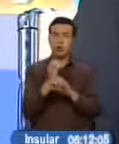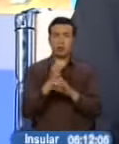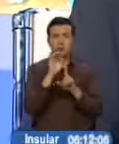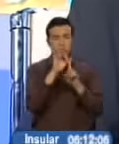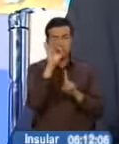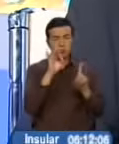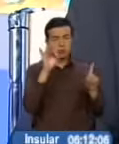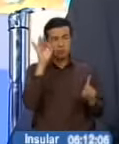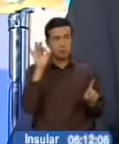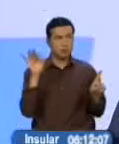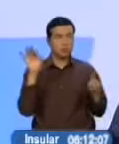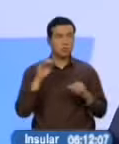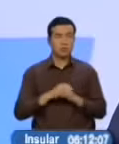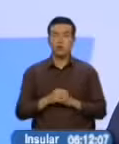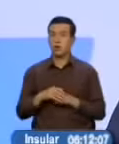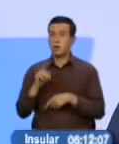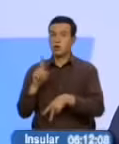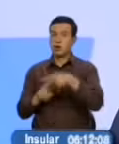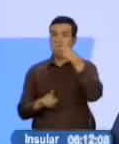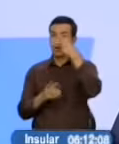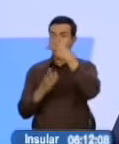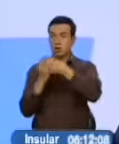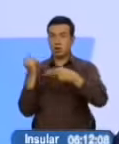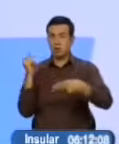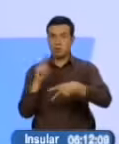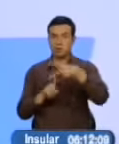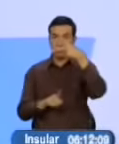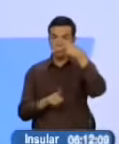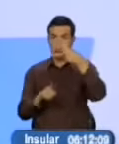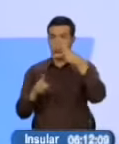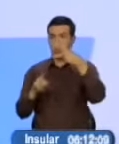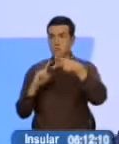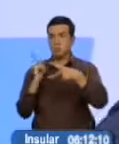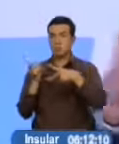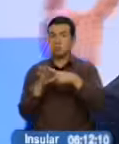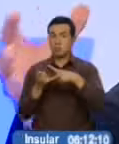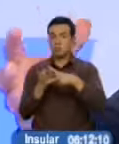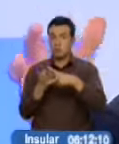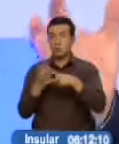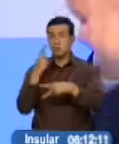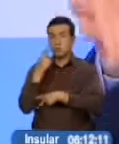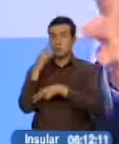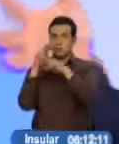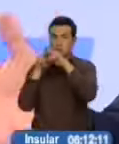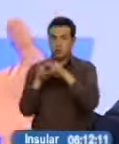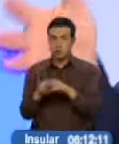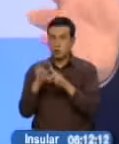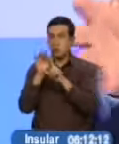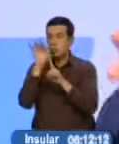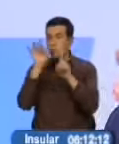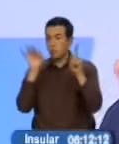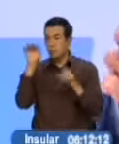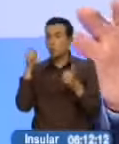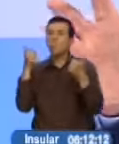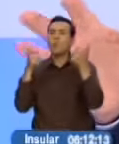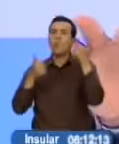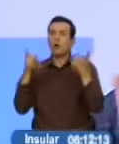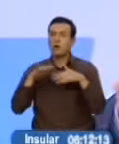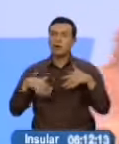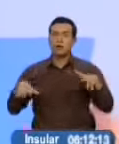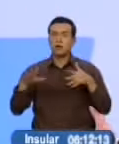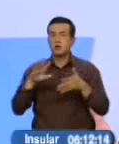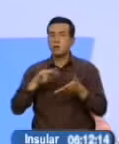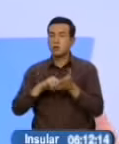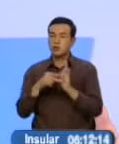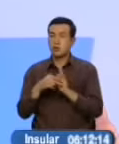probabilidades realmente? Hay que hacer las dos cosas, Carlos. Primero, revisar qué probabilidades existe de ocurrencia. Aquí no se